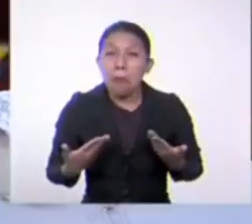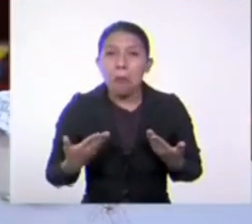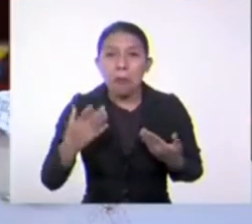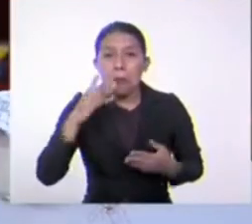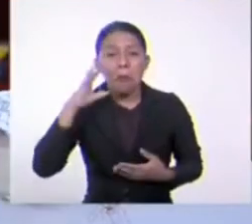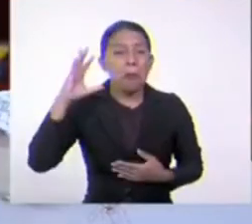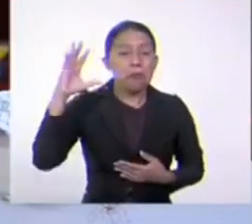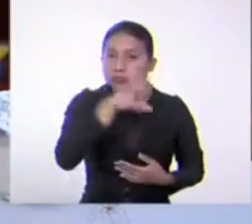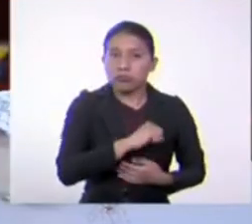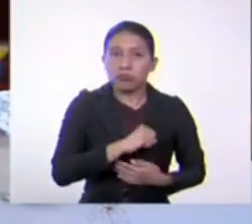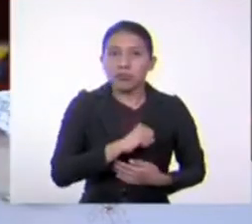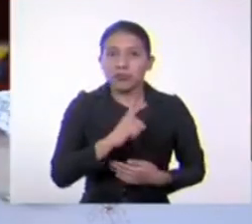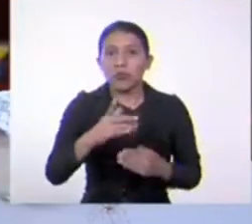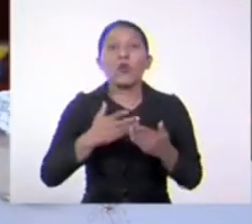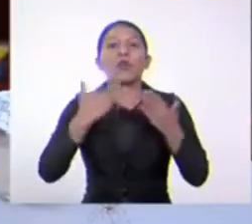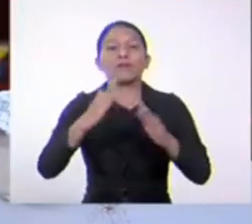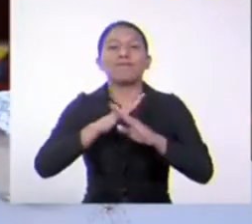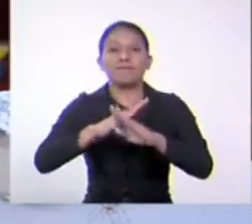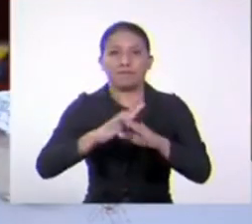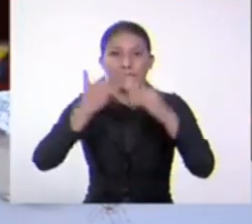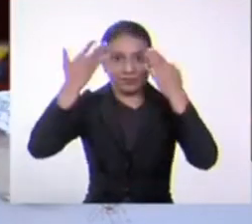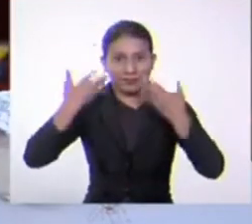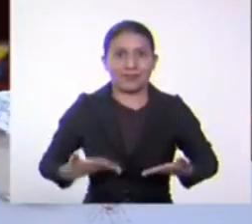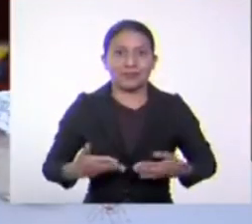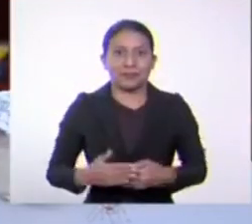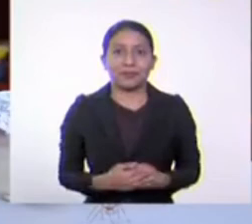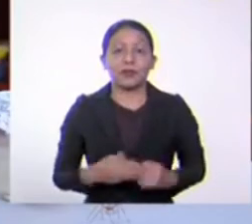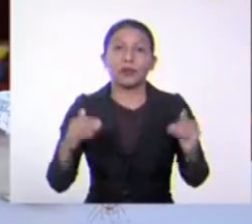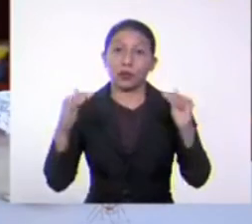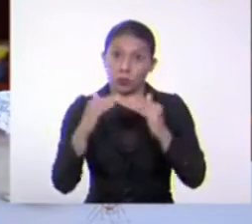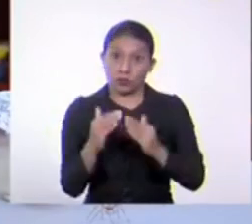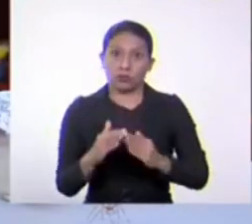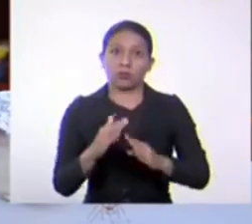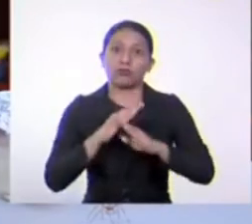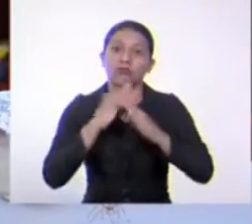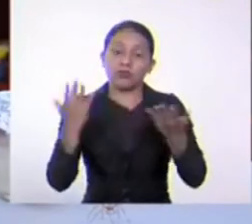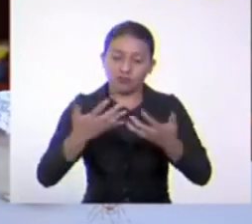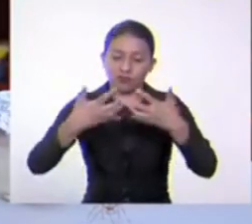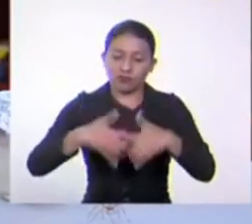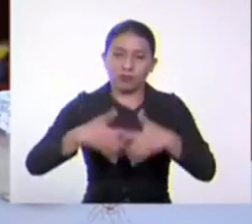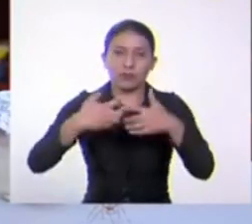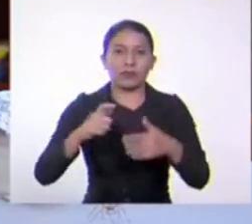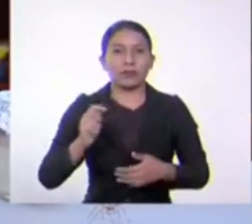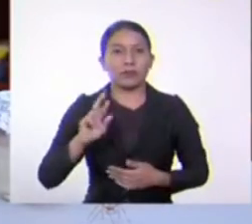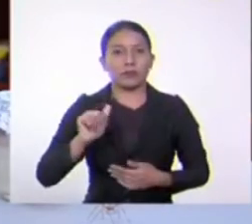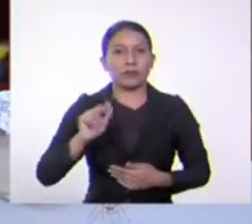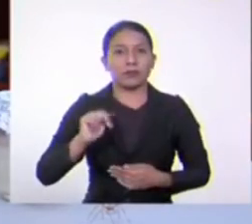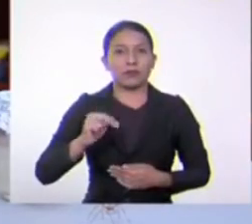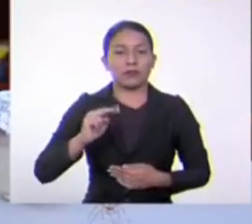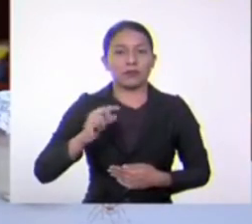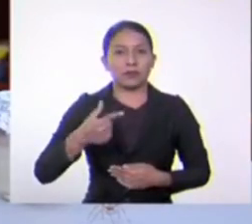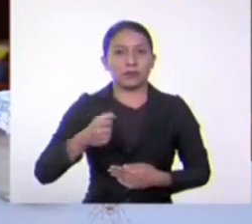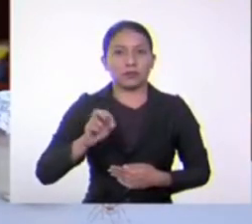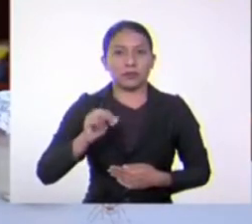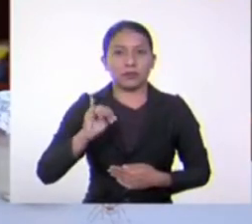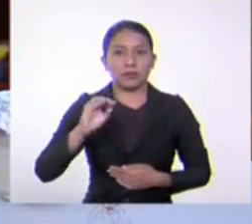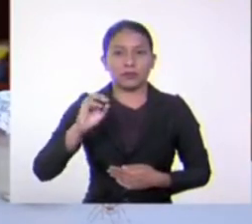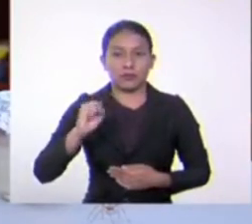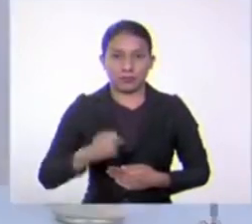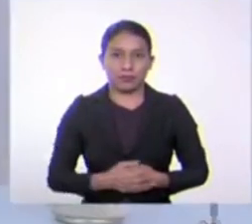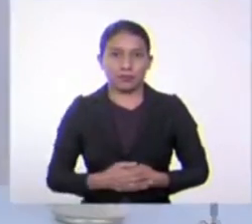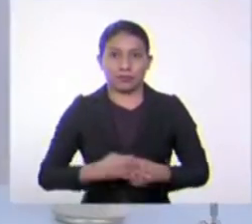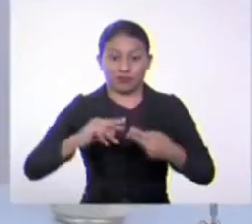anticuerpo. También se pueden utilizar para fabricar transgénicos, ya que pueden introducir un gen adentro de una